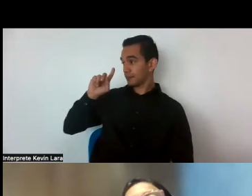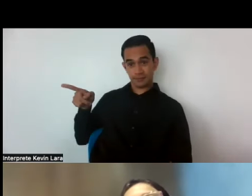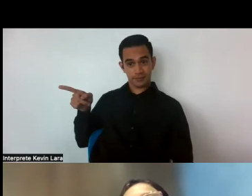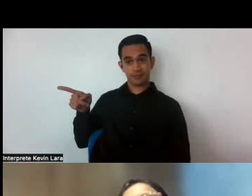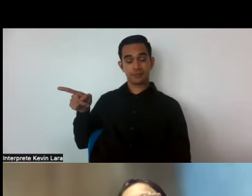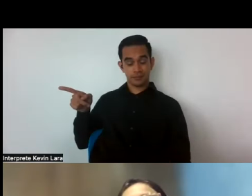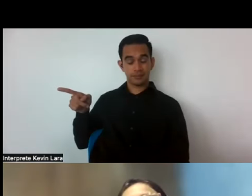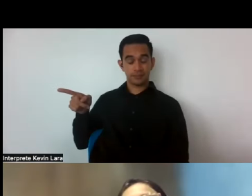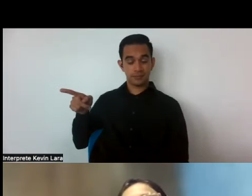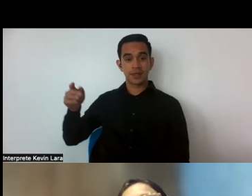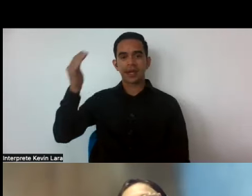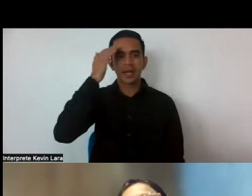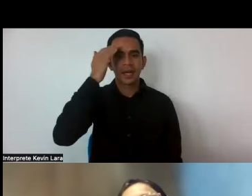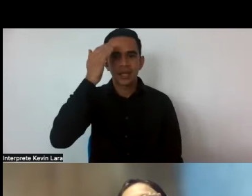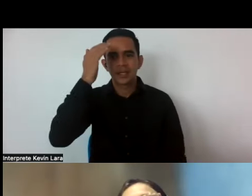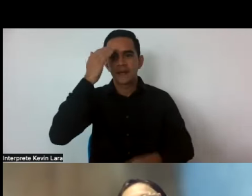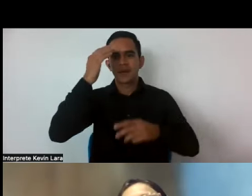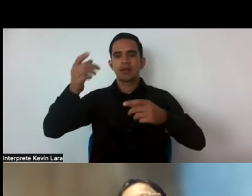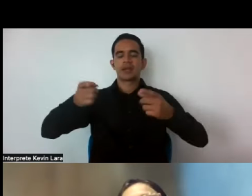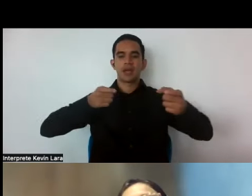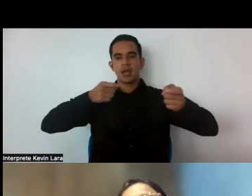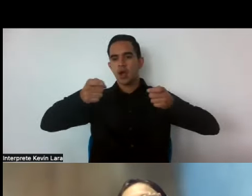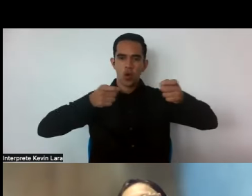gestionar esa emoción.